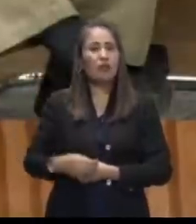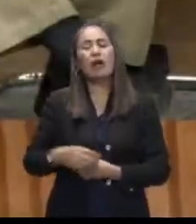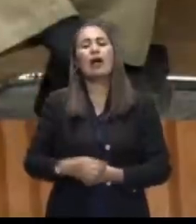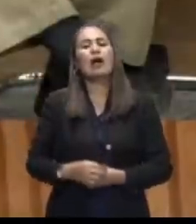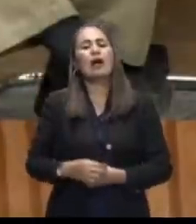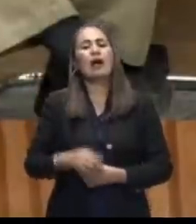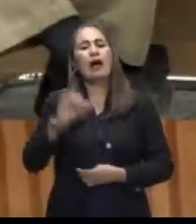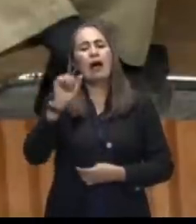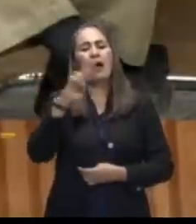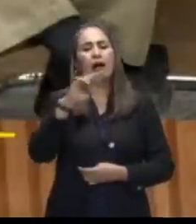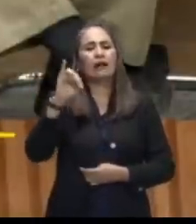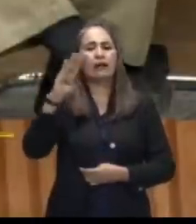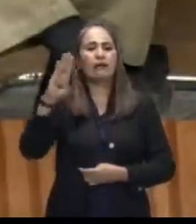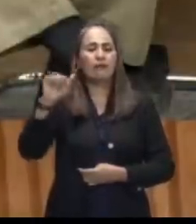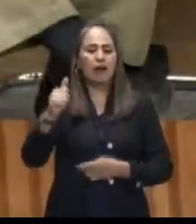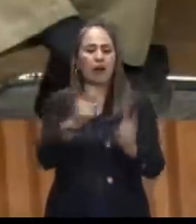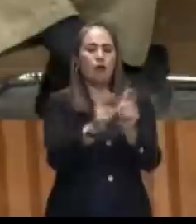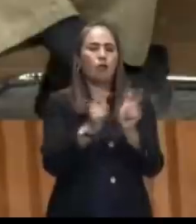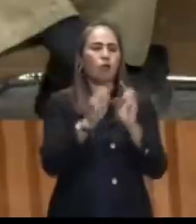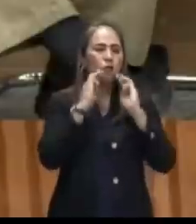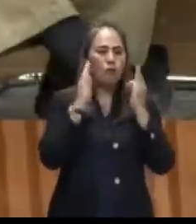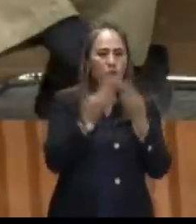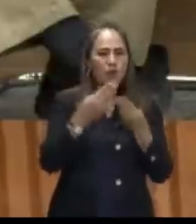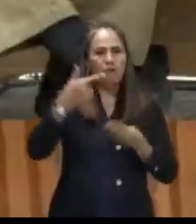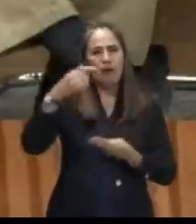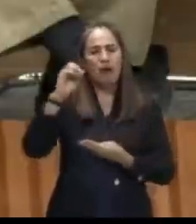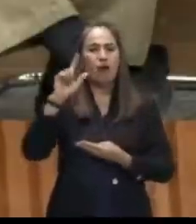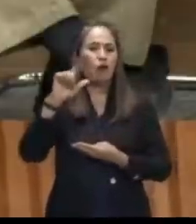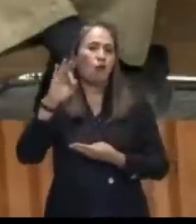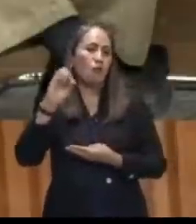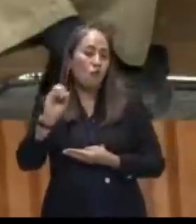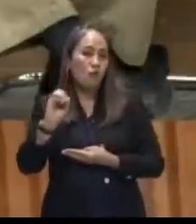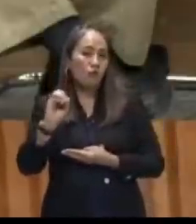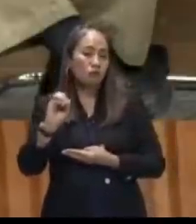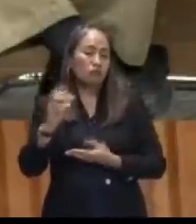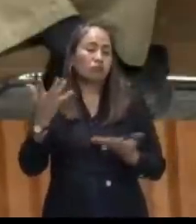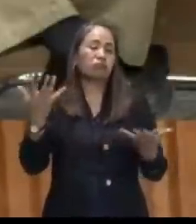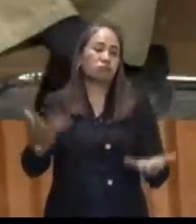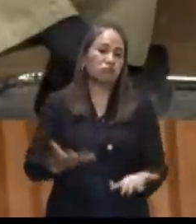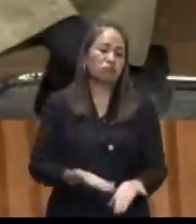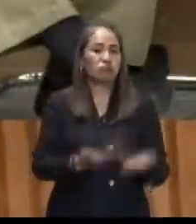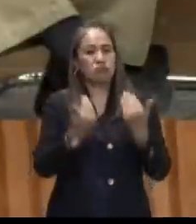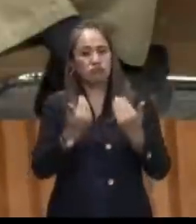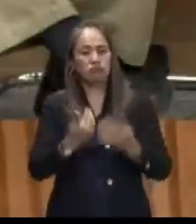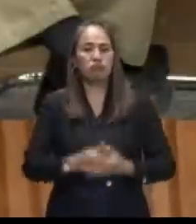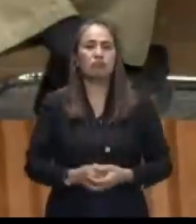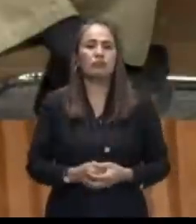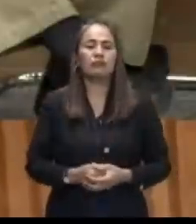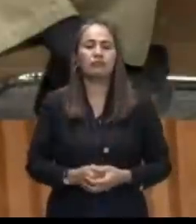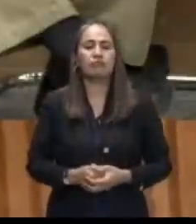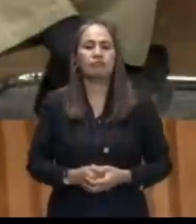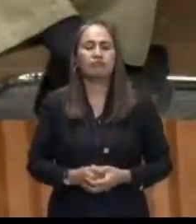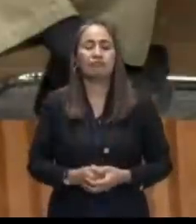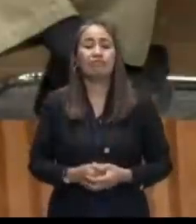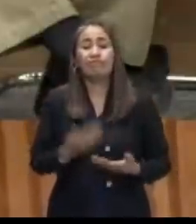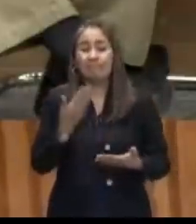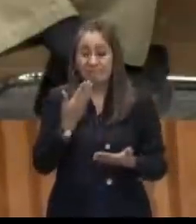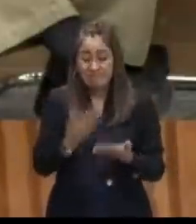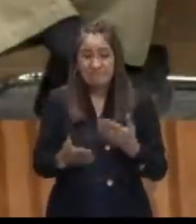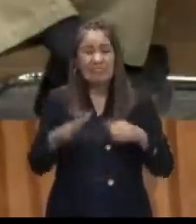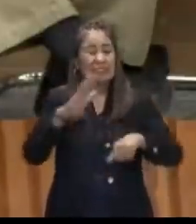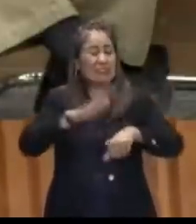cartel del golf por eso hoy habría que decir que es un foco rojo